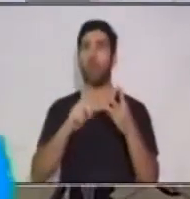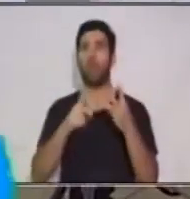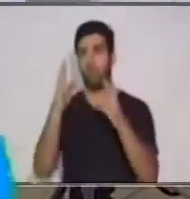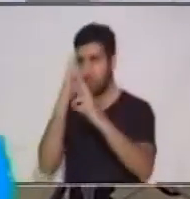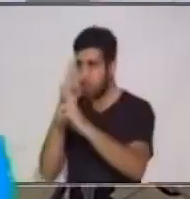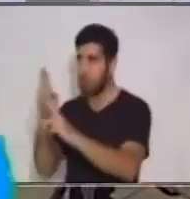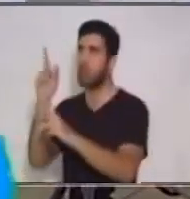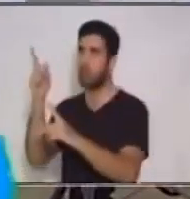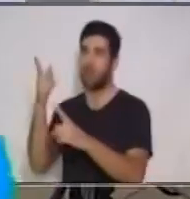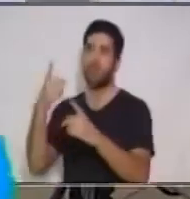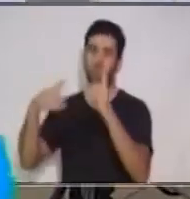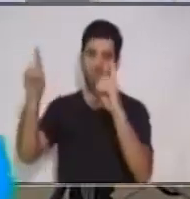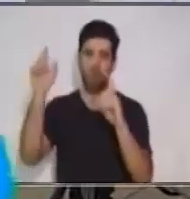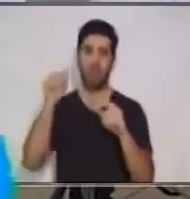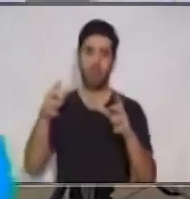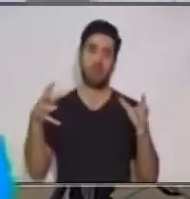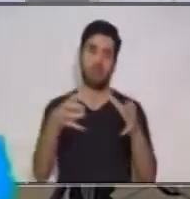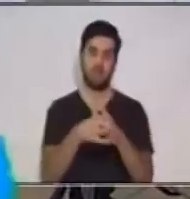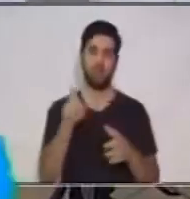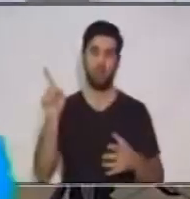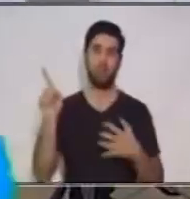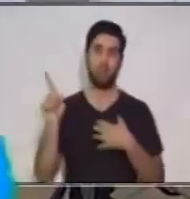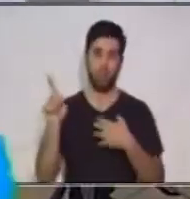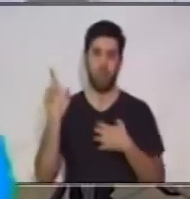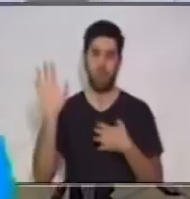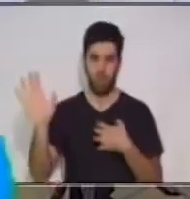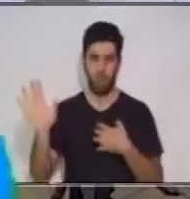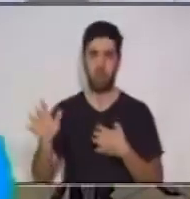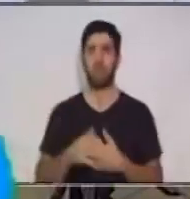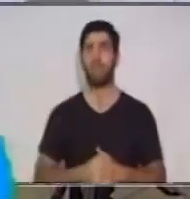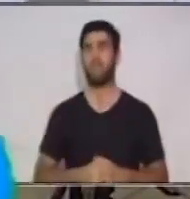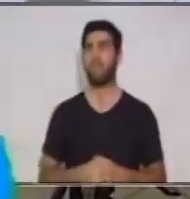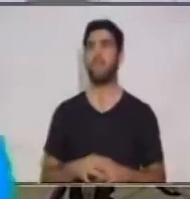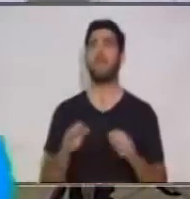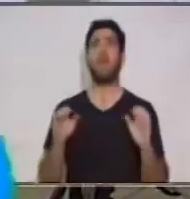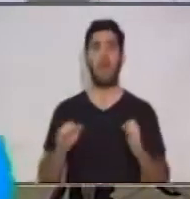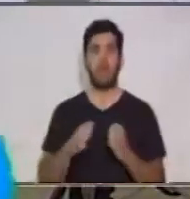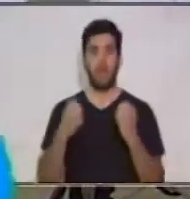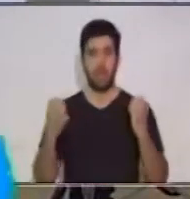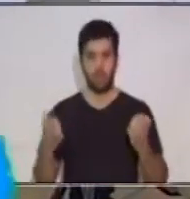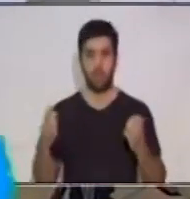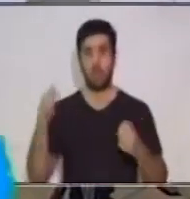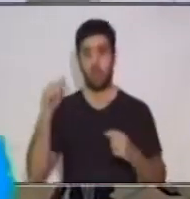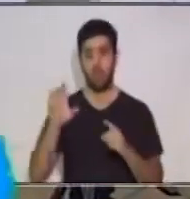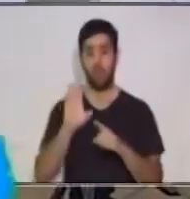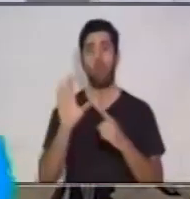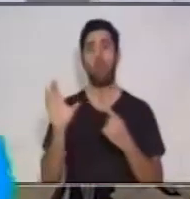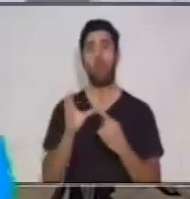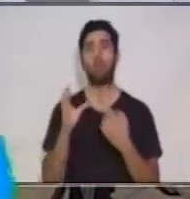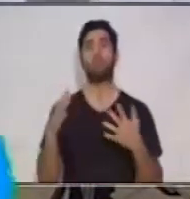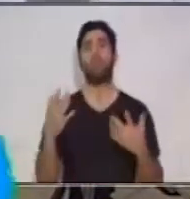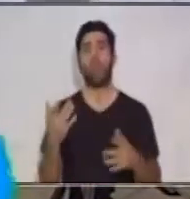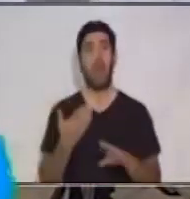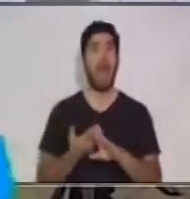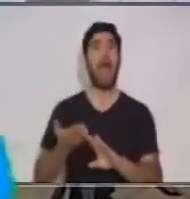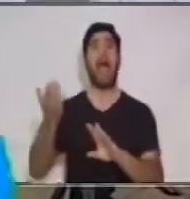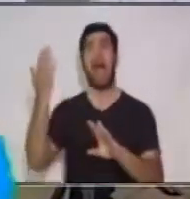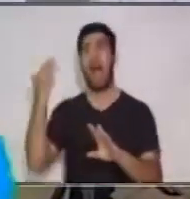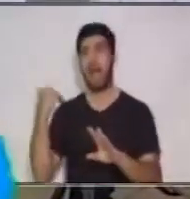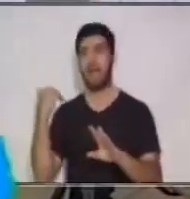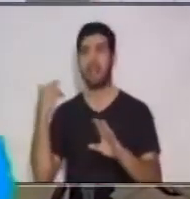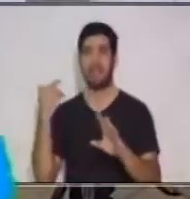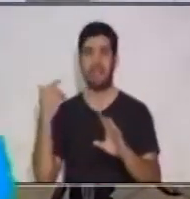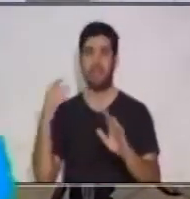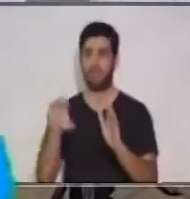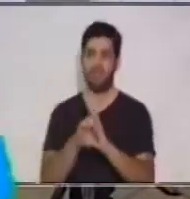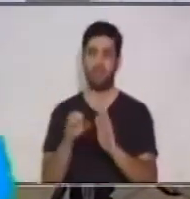de rituales, van a pertenecer a una cultura específica. Por lo tanto, si esa cultura estuvo antes de